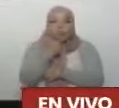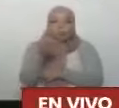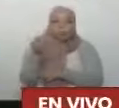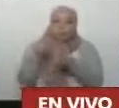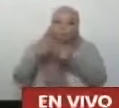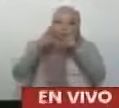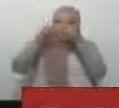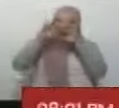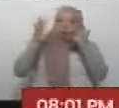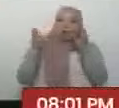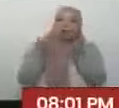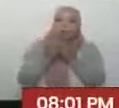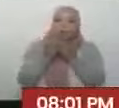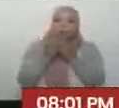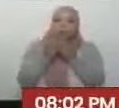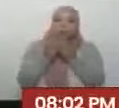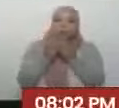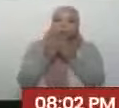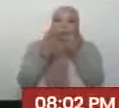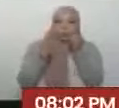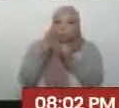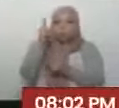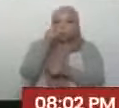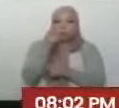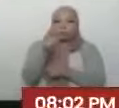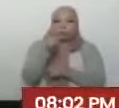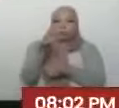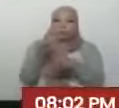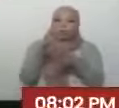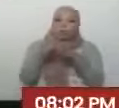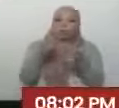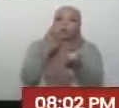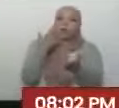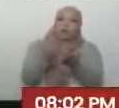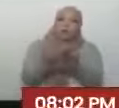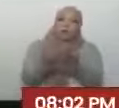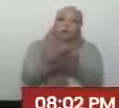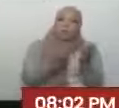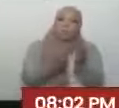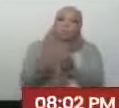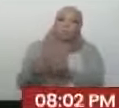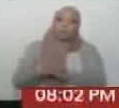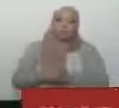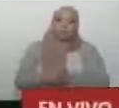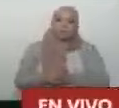sorprender al mundo. Ustedes van a ver. Lo van a sorprender. Bueno, los felicito. Gracias por haber venido.